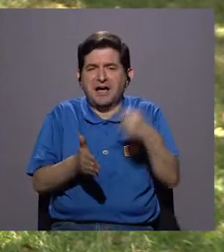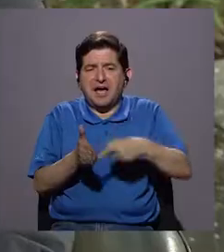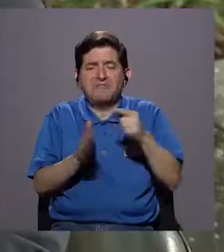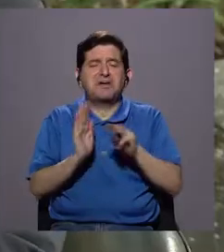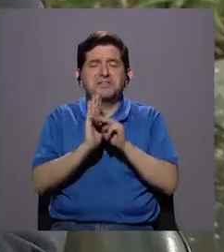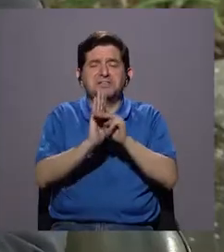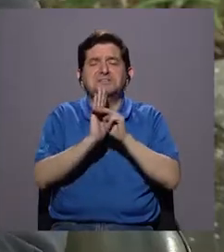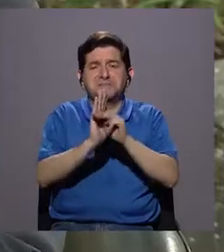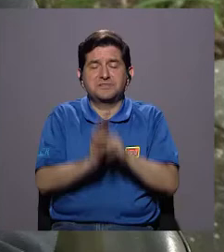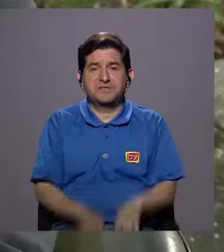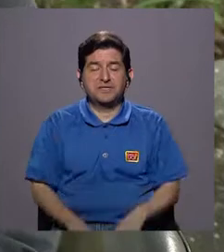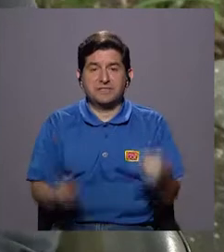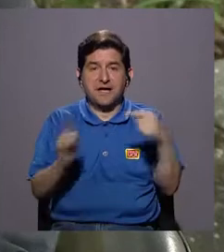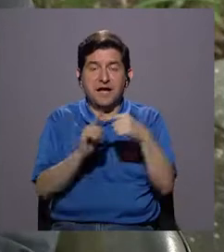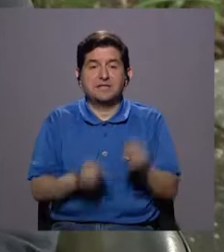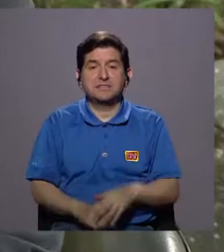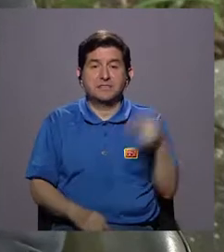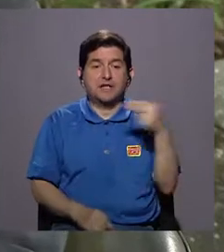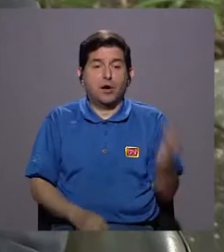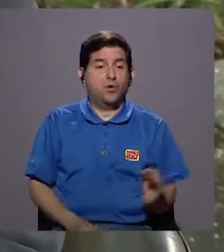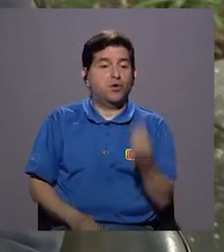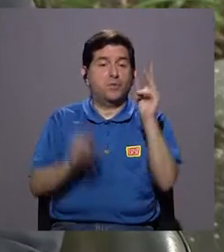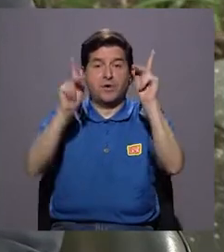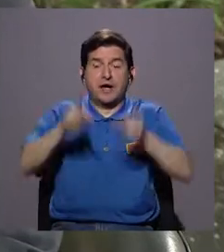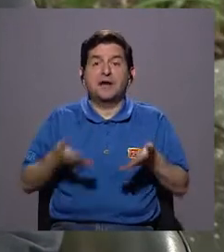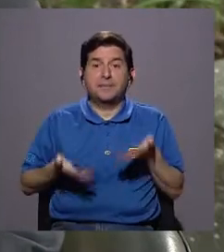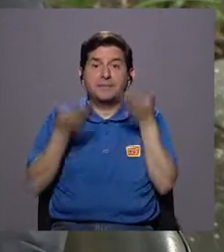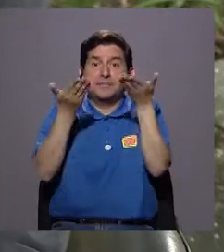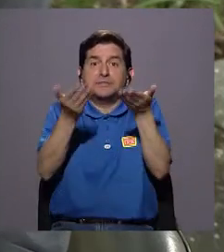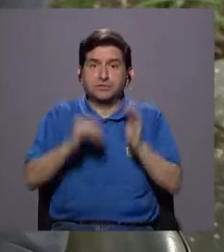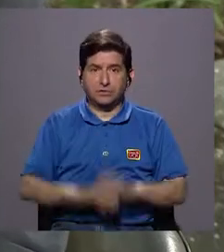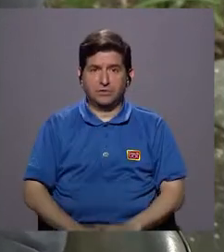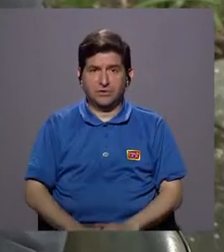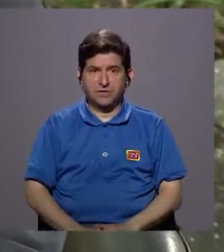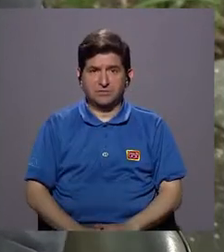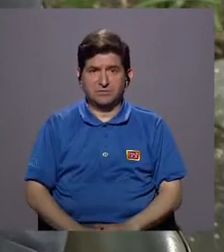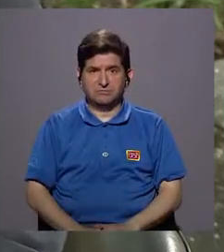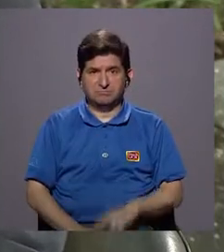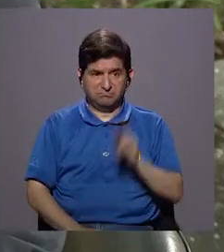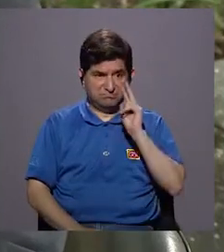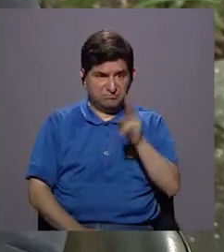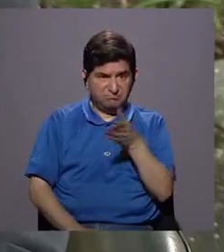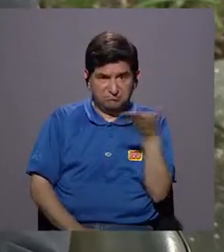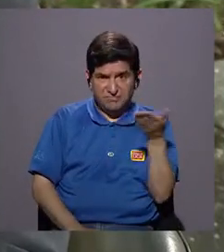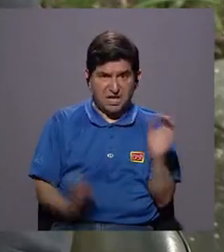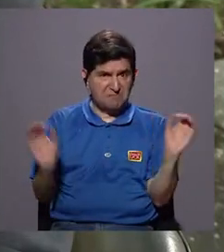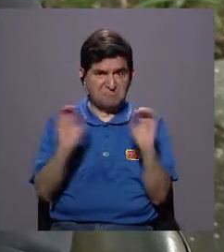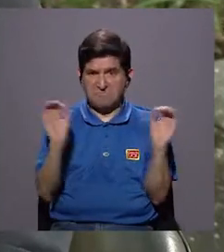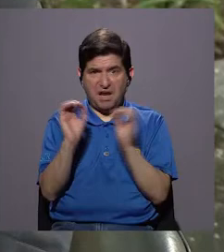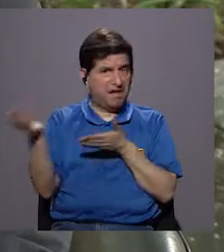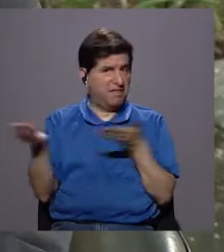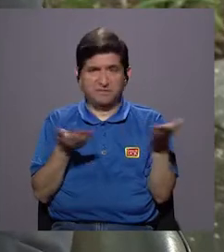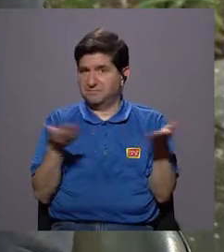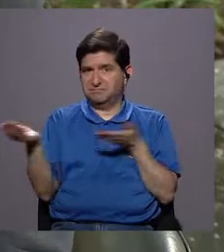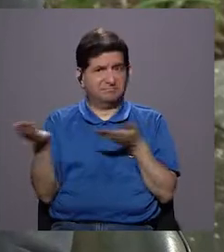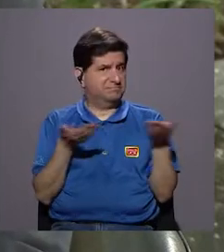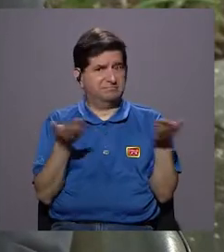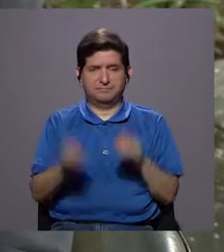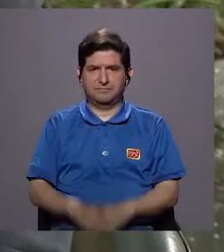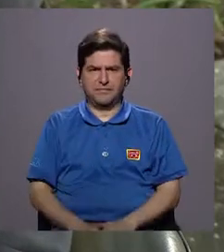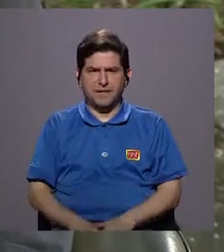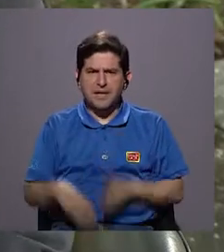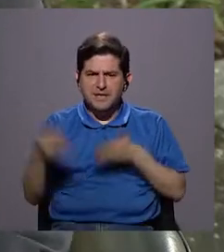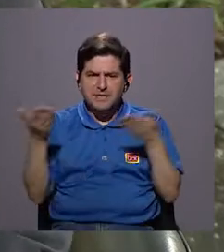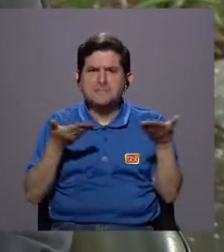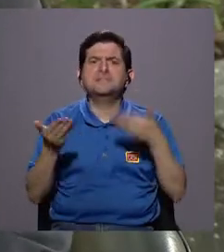de moda y que hasta hormona de crecimiento queremos darle a las personas y demás. Y realmente lo que hemos visto es que nada de eso sirve. Lo que